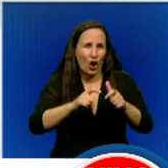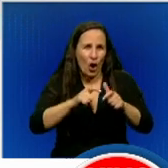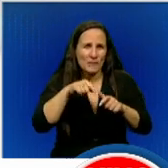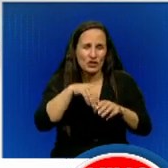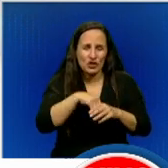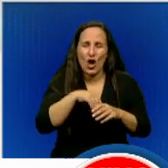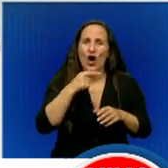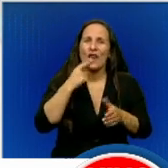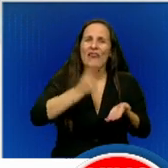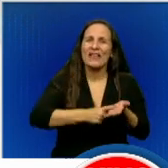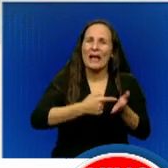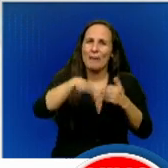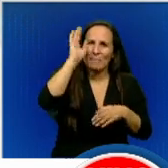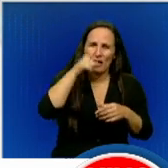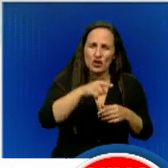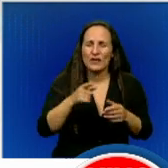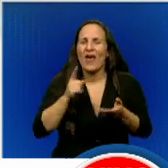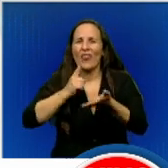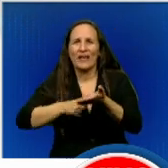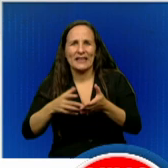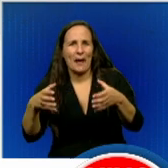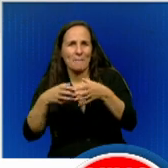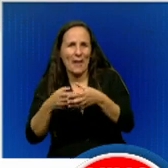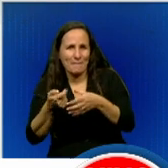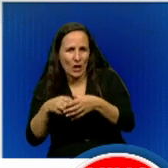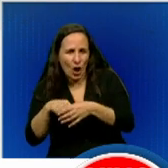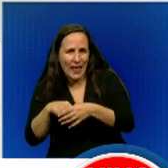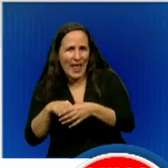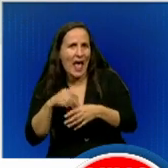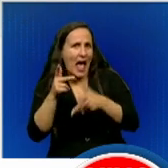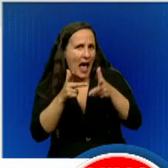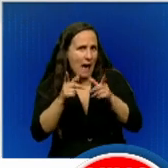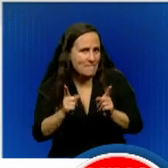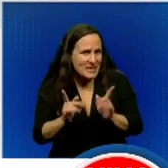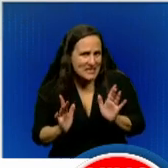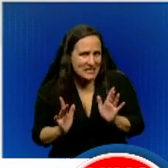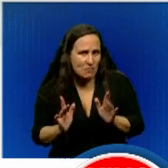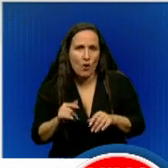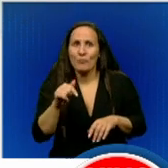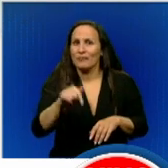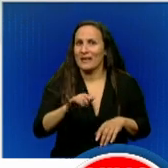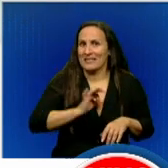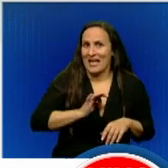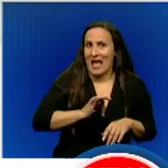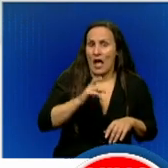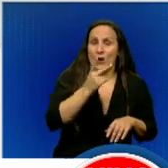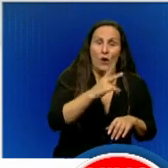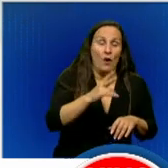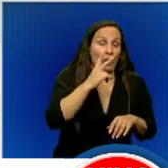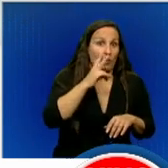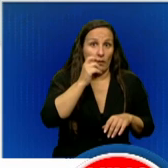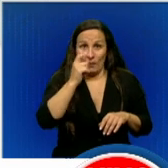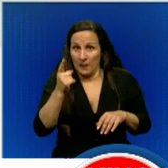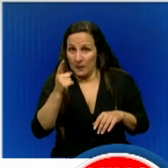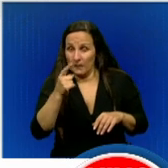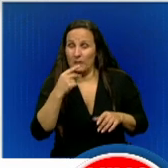aprobó el dictamen de mayoría y el de minoría y pretende compensar este año 2021 la reducción